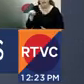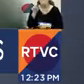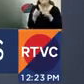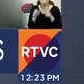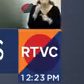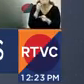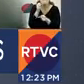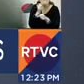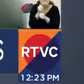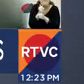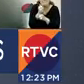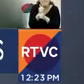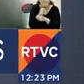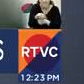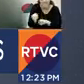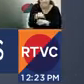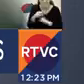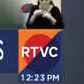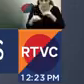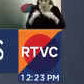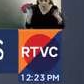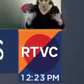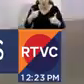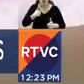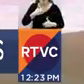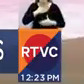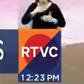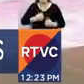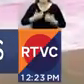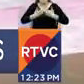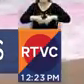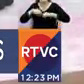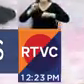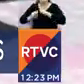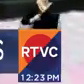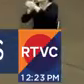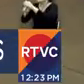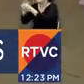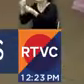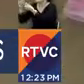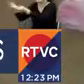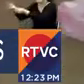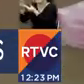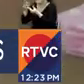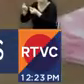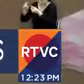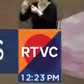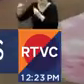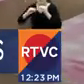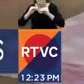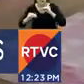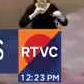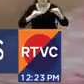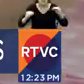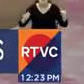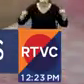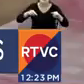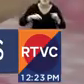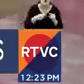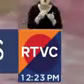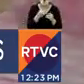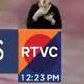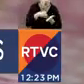las nóminas de noviembre y diciembre del año pasado. Con el dinero los empleadores podrán además financiar costos laborales.